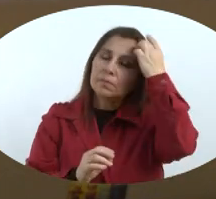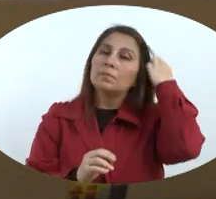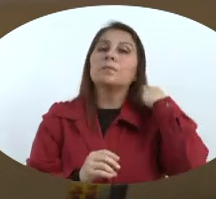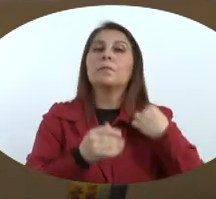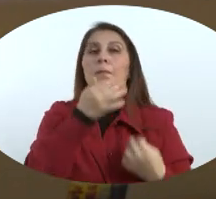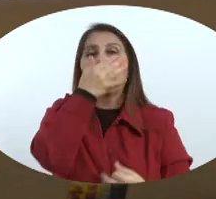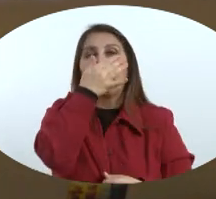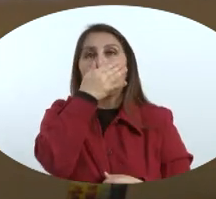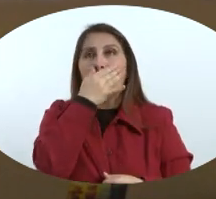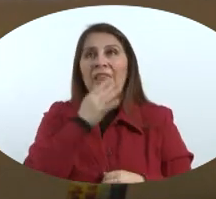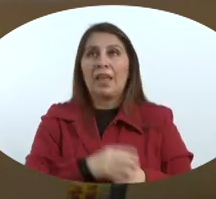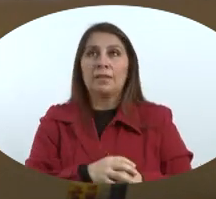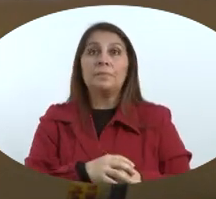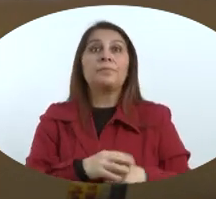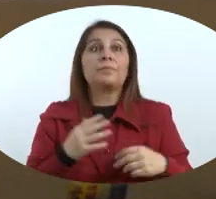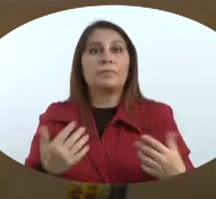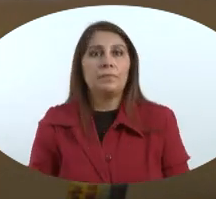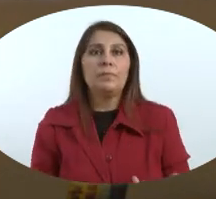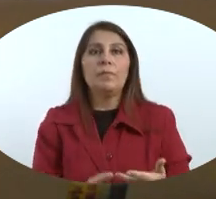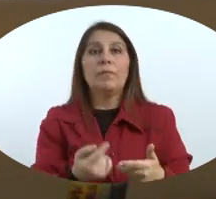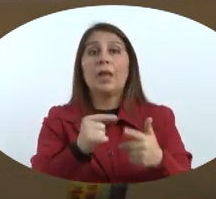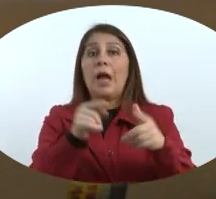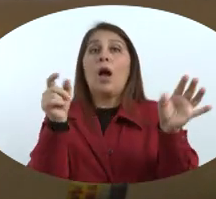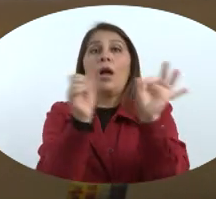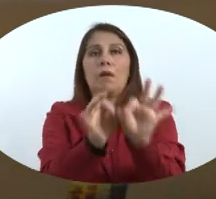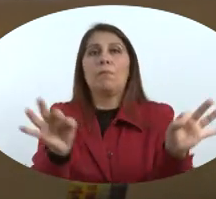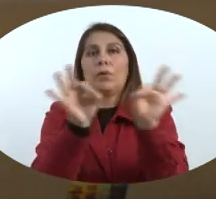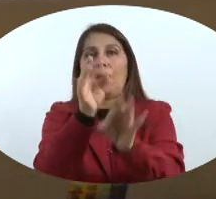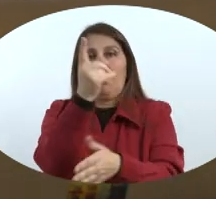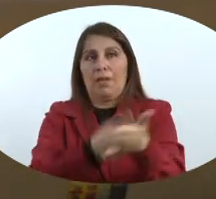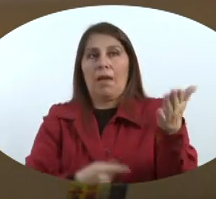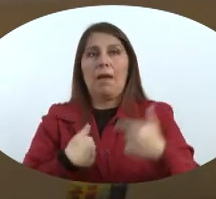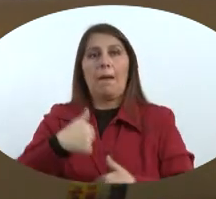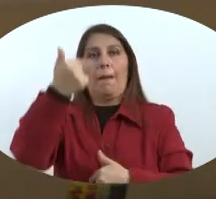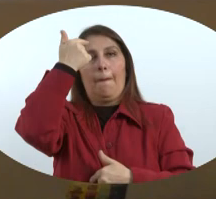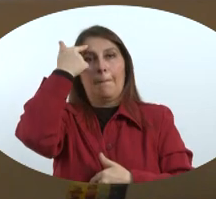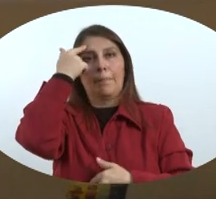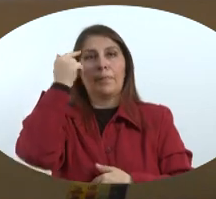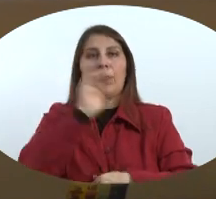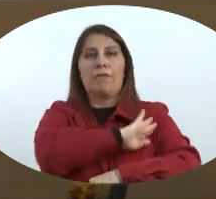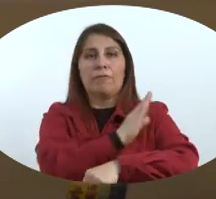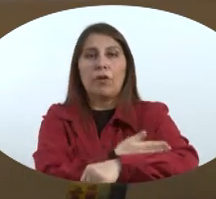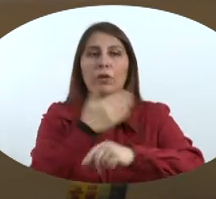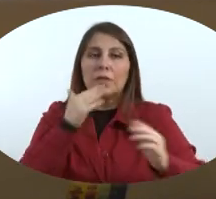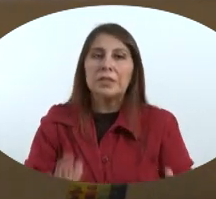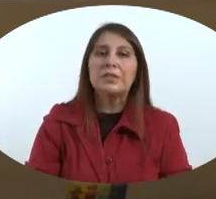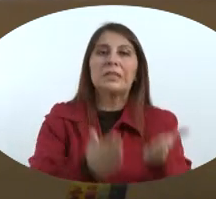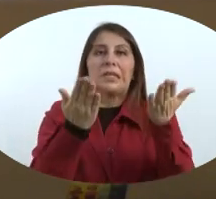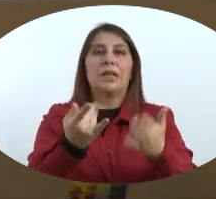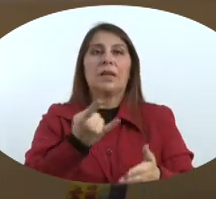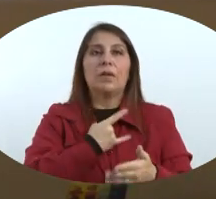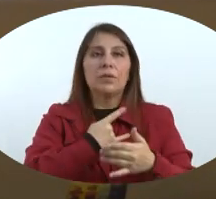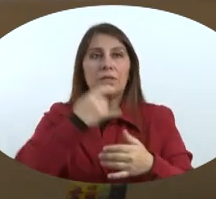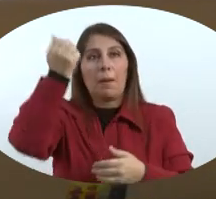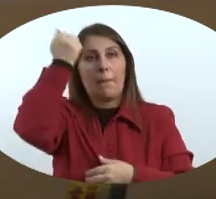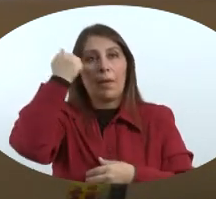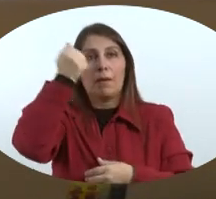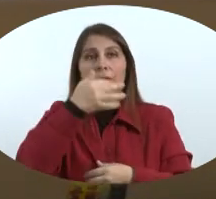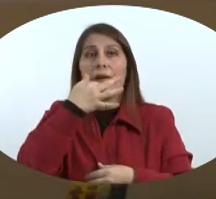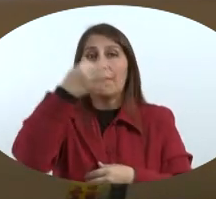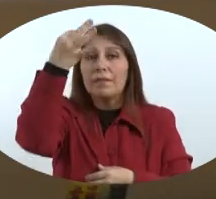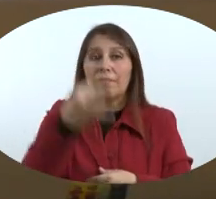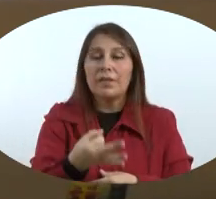universitario en ese sentido también pues es muy importante apostar al fortalecimiento de que la universidad pedagógica nacional